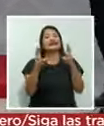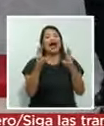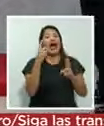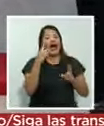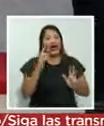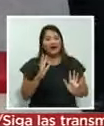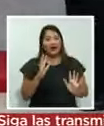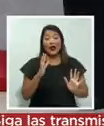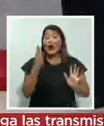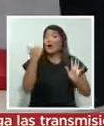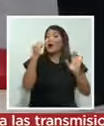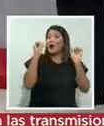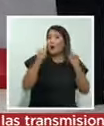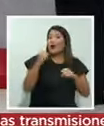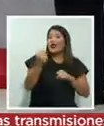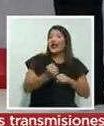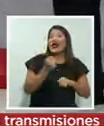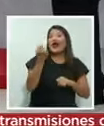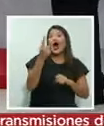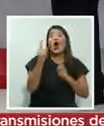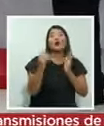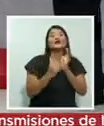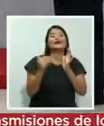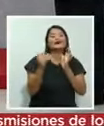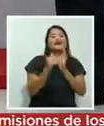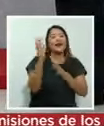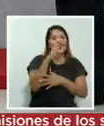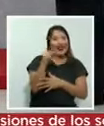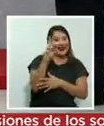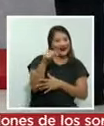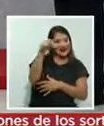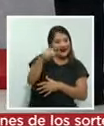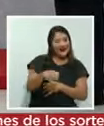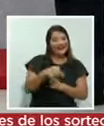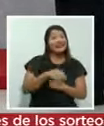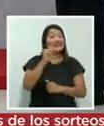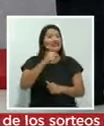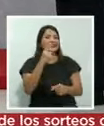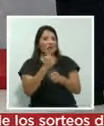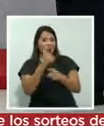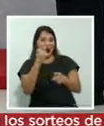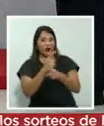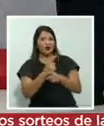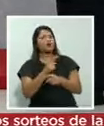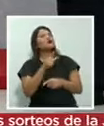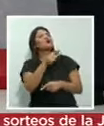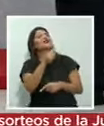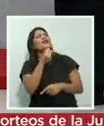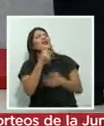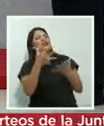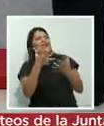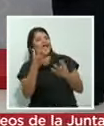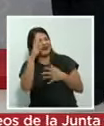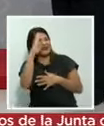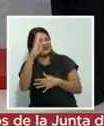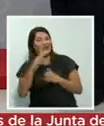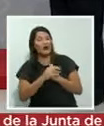porque podrían ser 11 millones de colones el día de hoy. Así es, ¿a quién quiere saludar, doña Marlene?